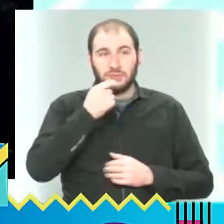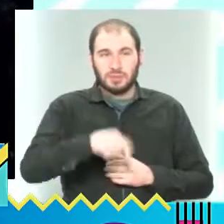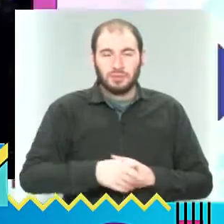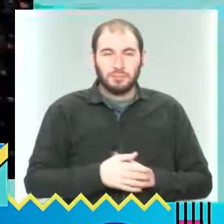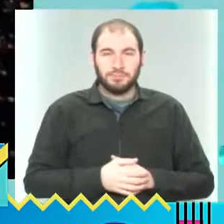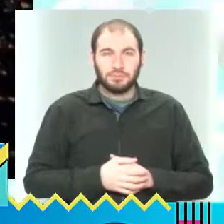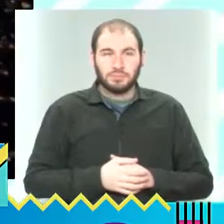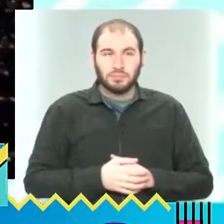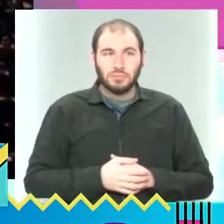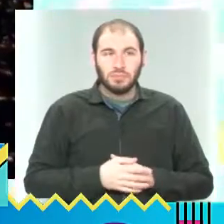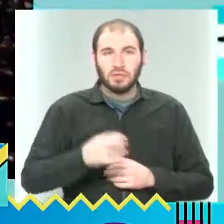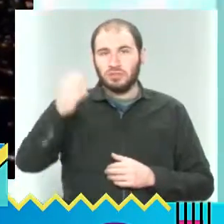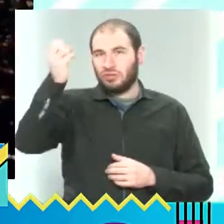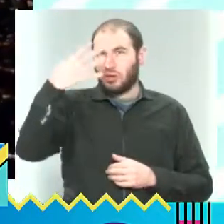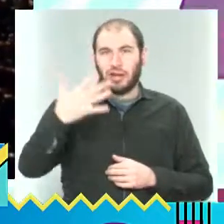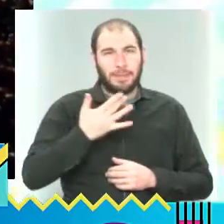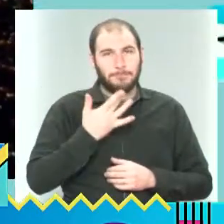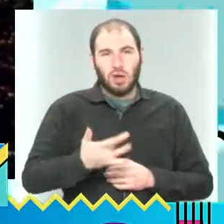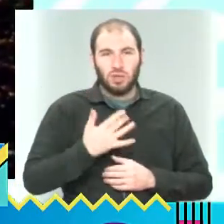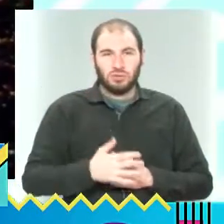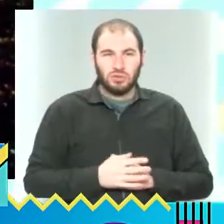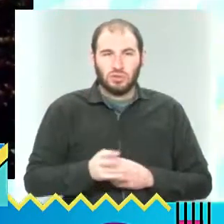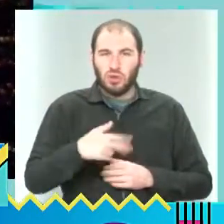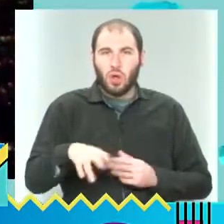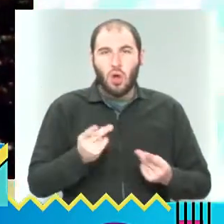tenemos un sol fantástico, digamos, que